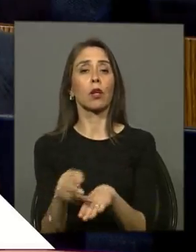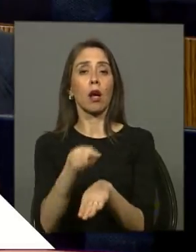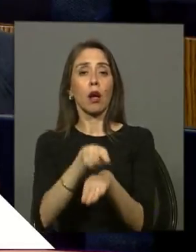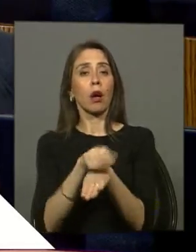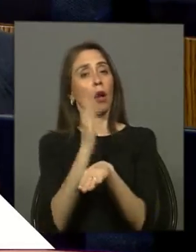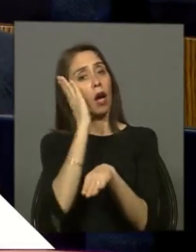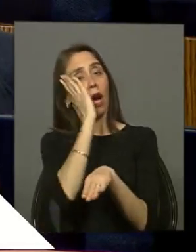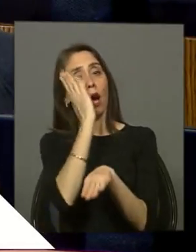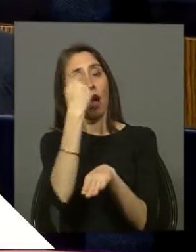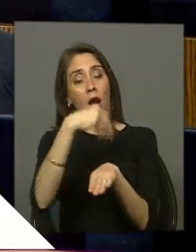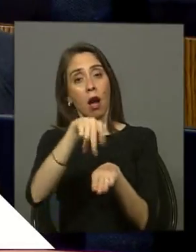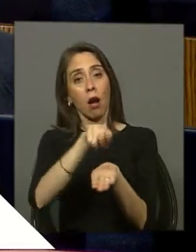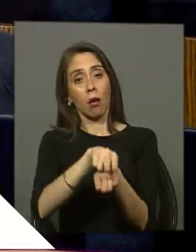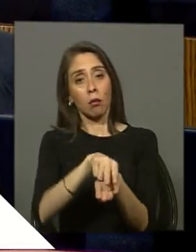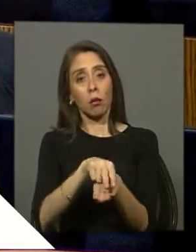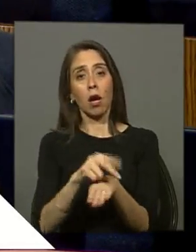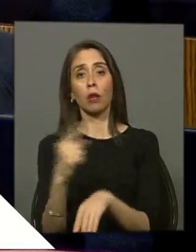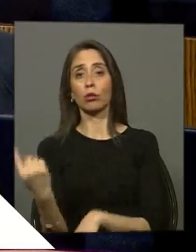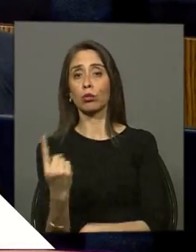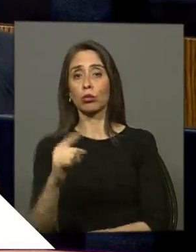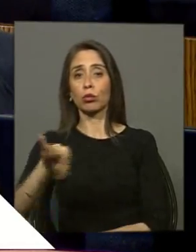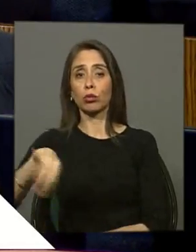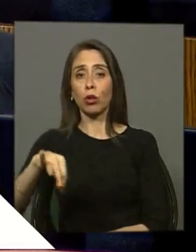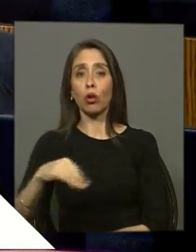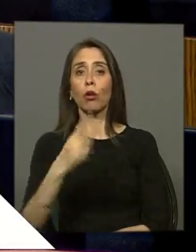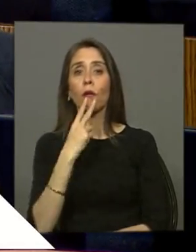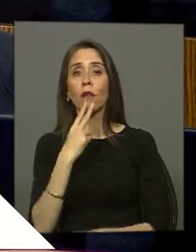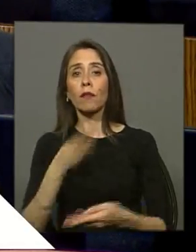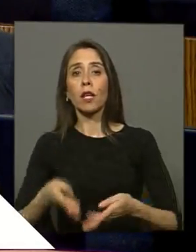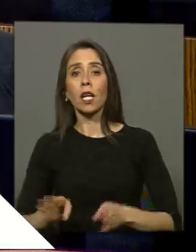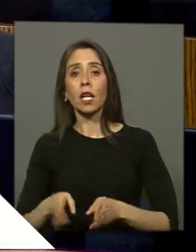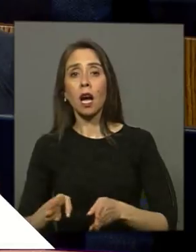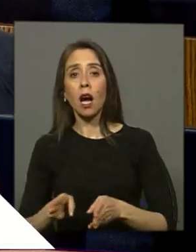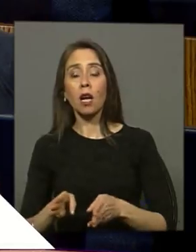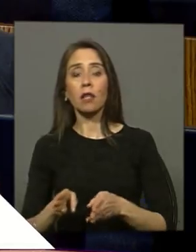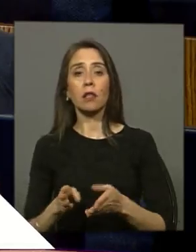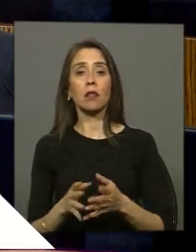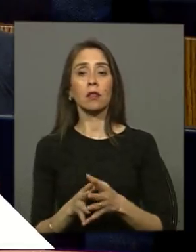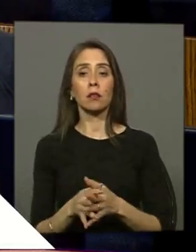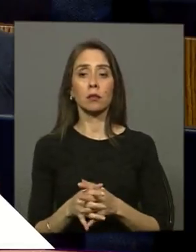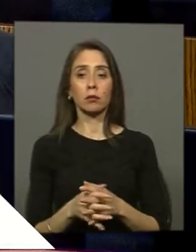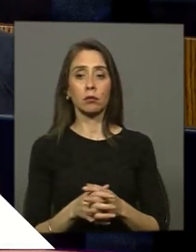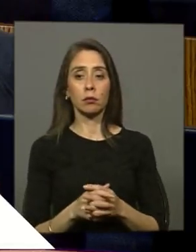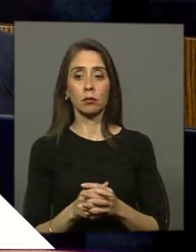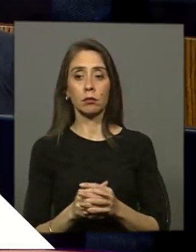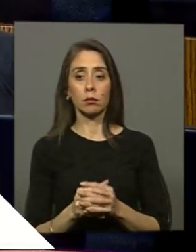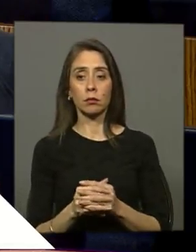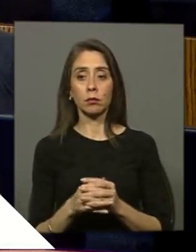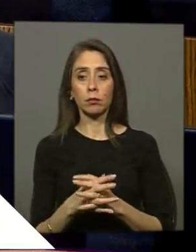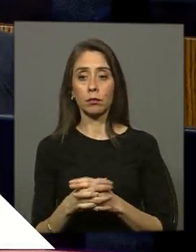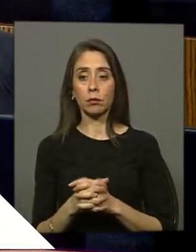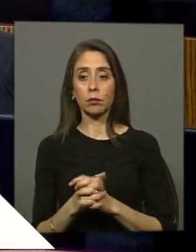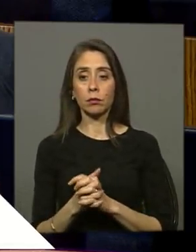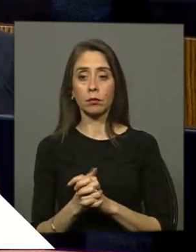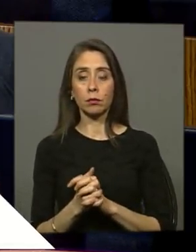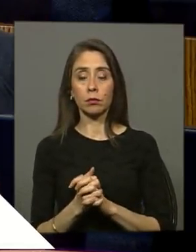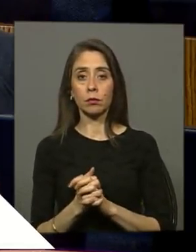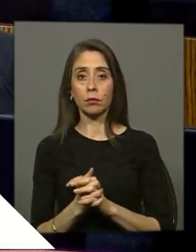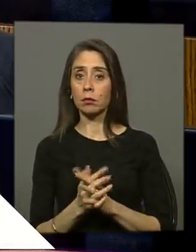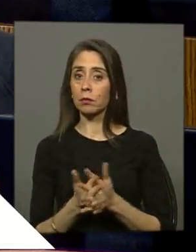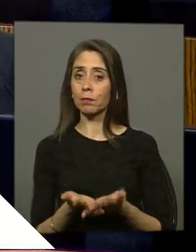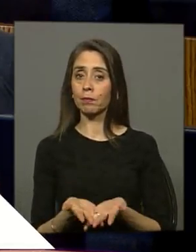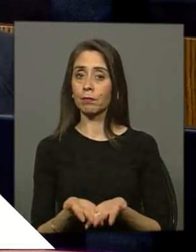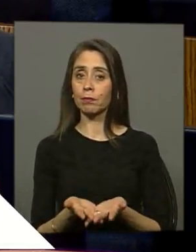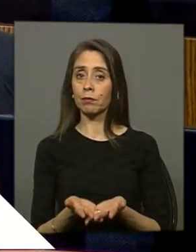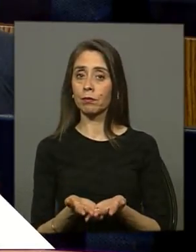adultos mayores que están solos adultos mayores en situación de calle como se les quiera denominar y es por ello que yo